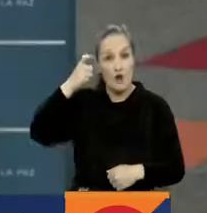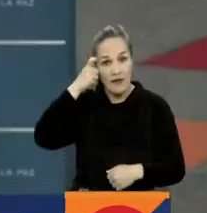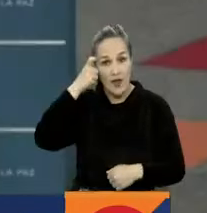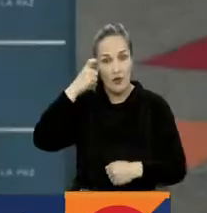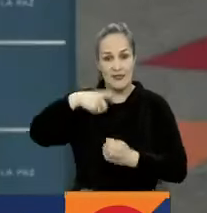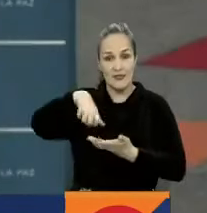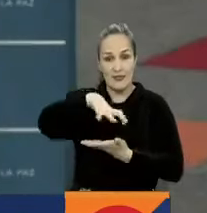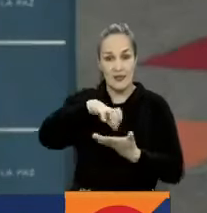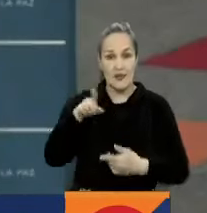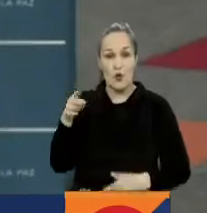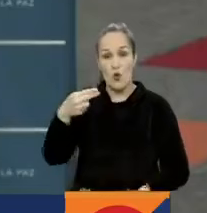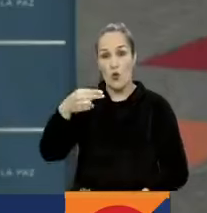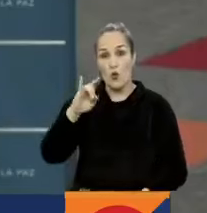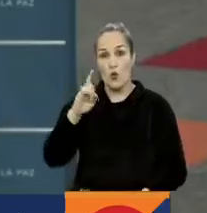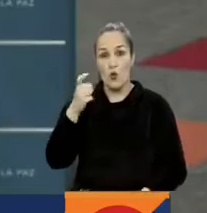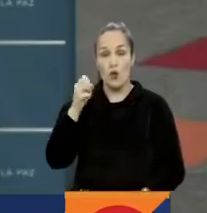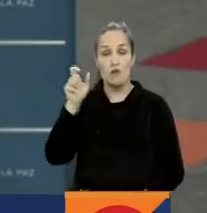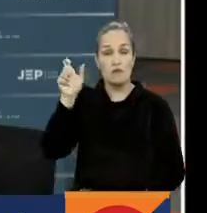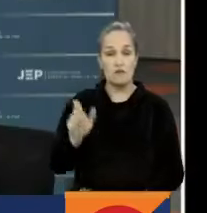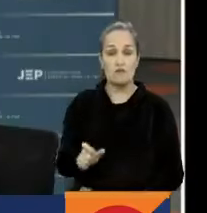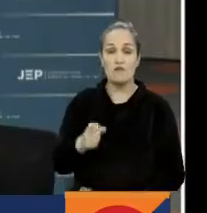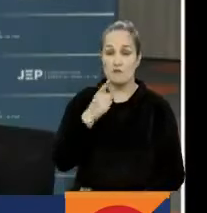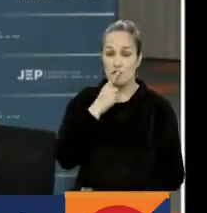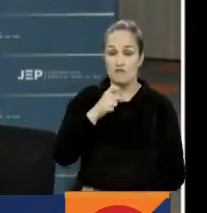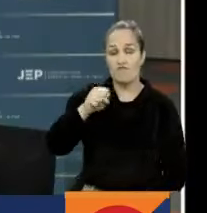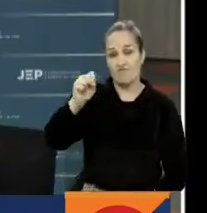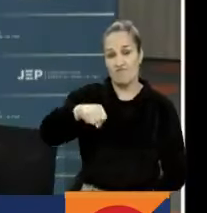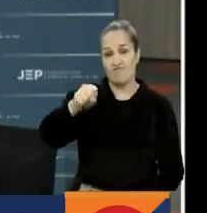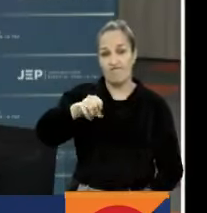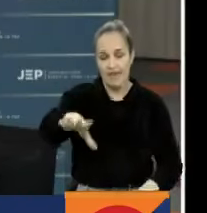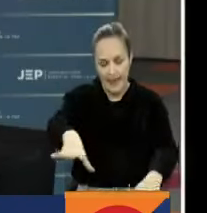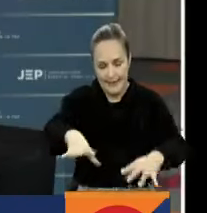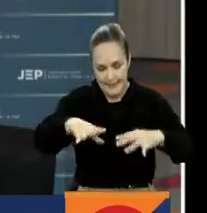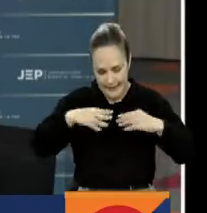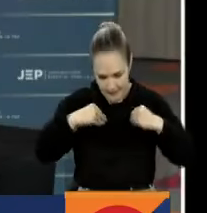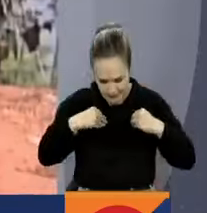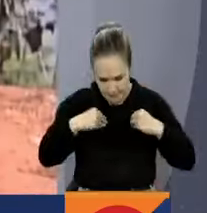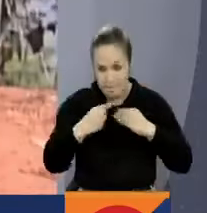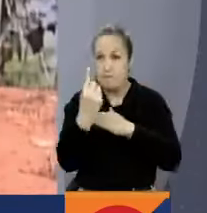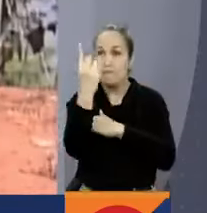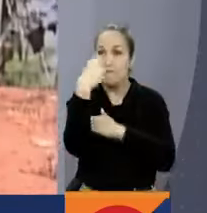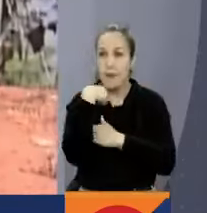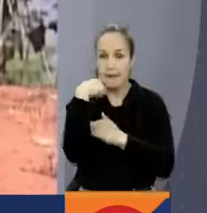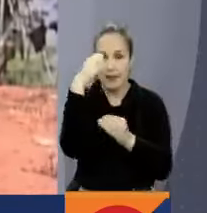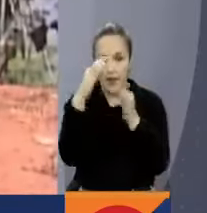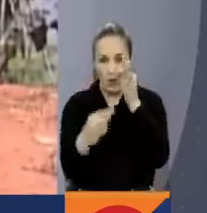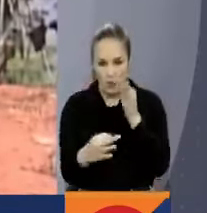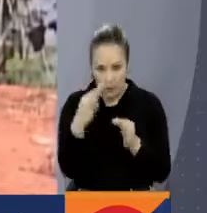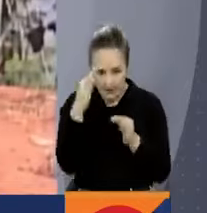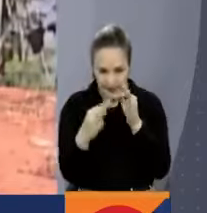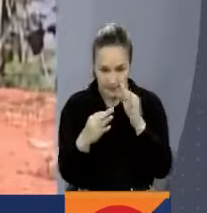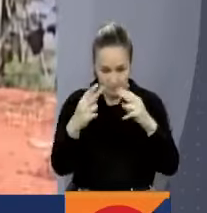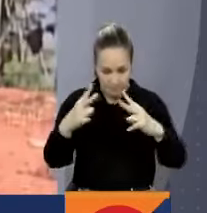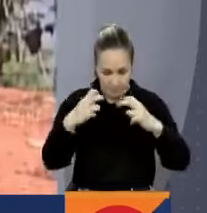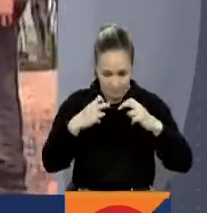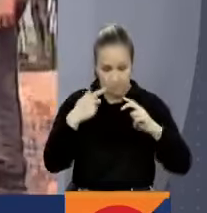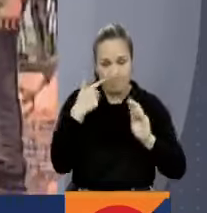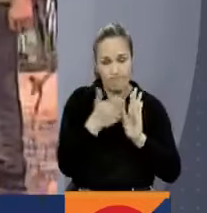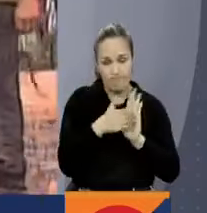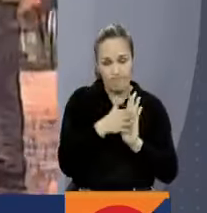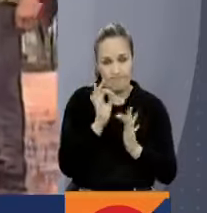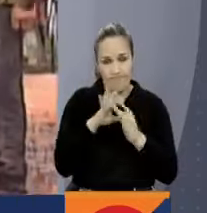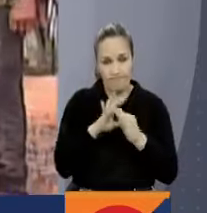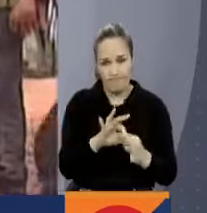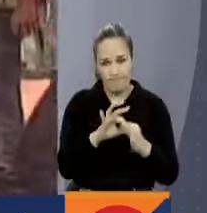retiro Hugo Aguilar Se ratificó en que acepta la condena de la Corte Suprema de Justicia que lo procesó por sus comprobad